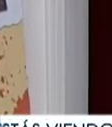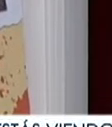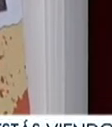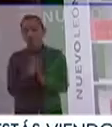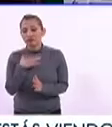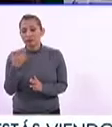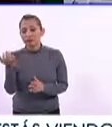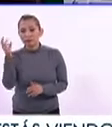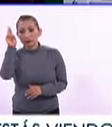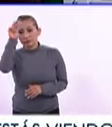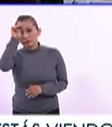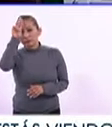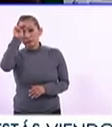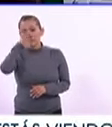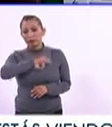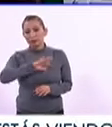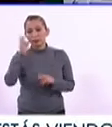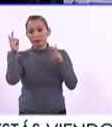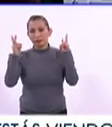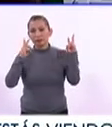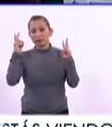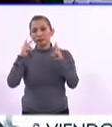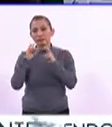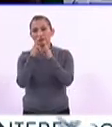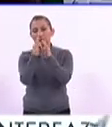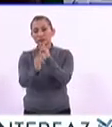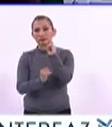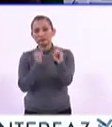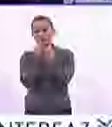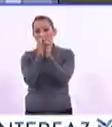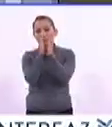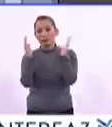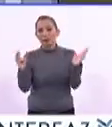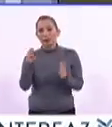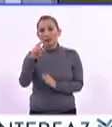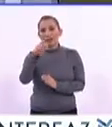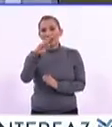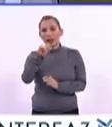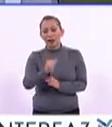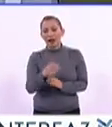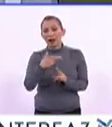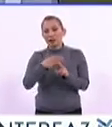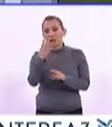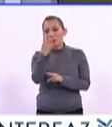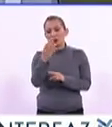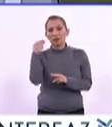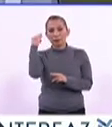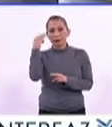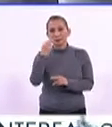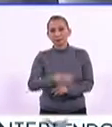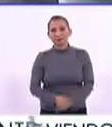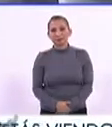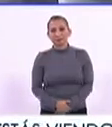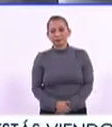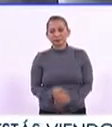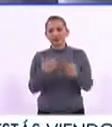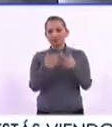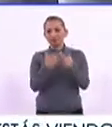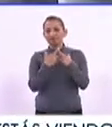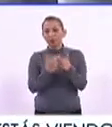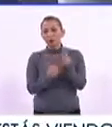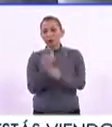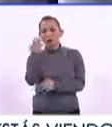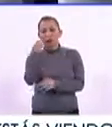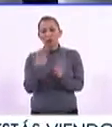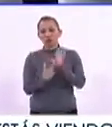publicaciones regiomontanas, puedes visitar la Feria Internacional del Libro del Palacio de Minería hasta el 4 de marzo. La riqueza de Nuevo